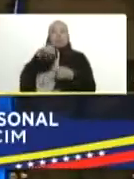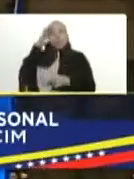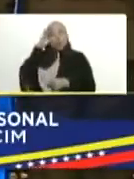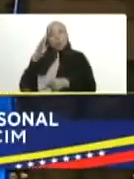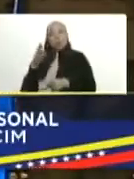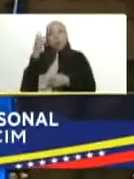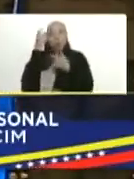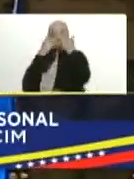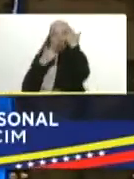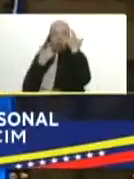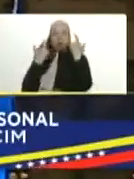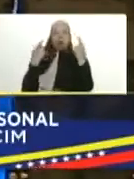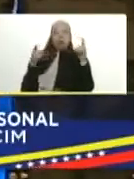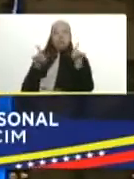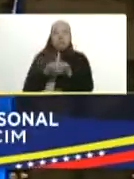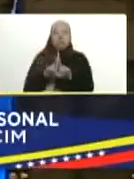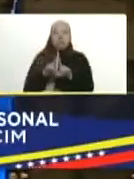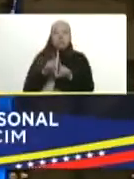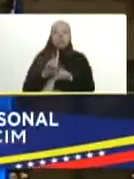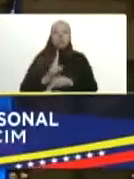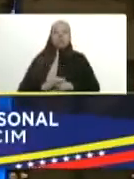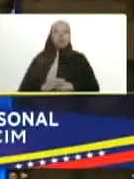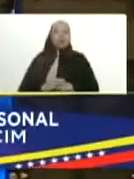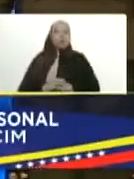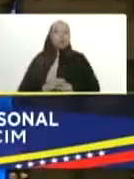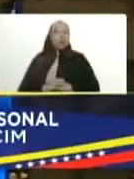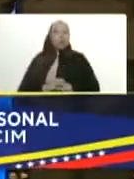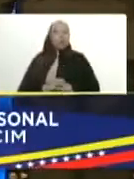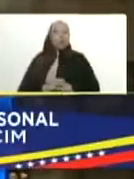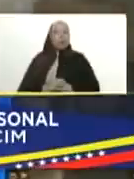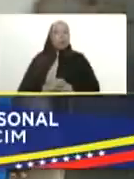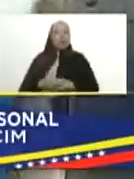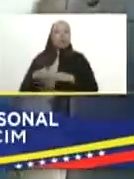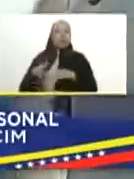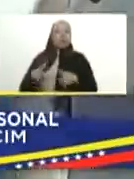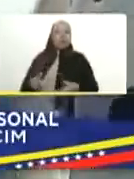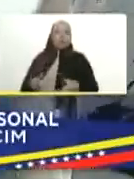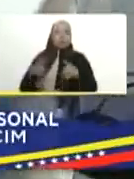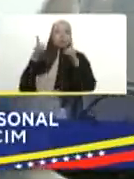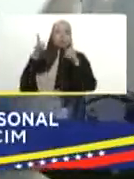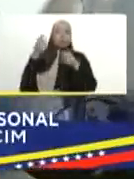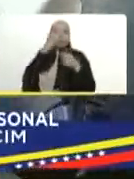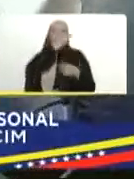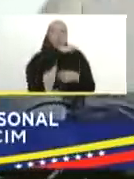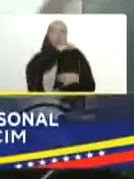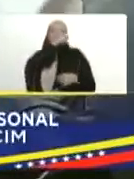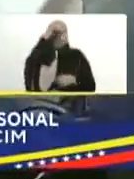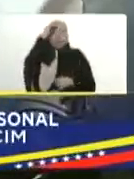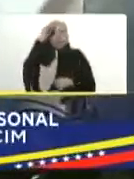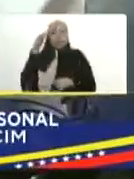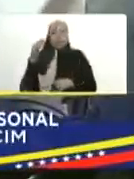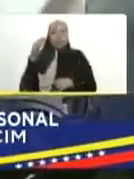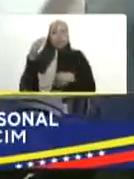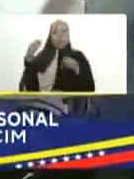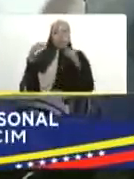soldadas. La moral combativa jefe, es, al final. Permiso para recibir el grado de capitán y teniente de navío